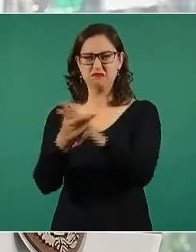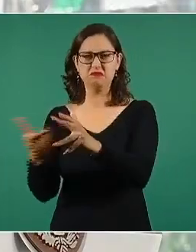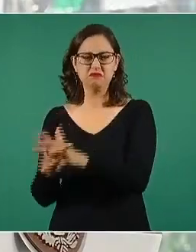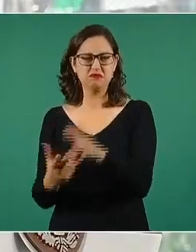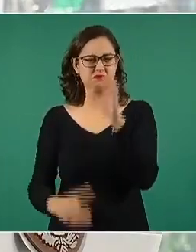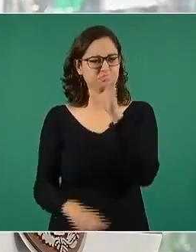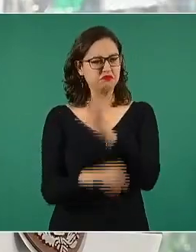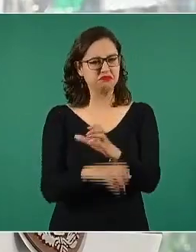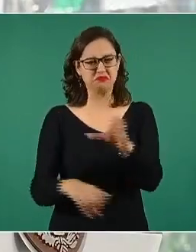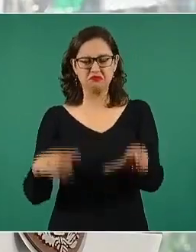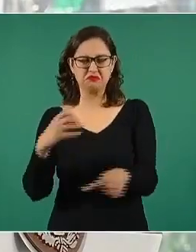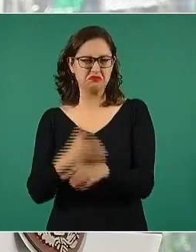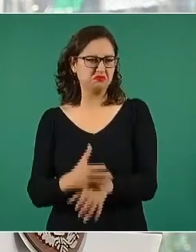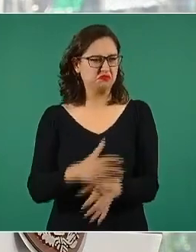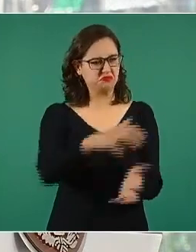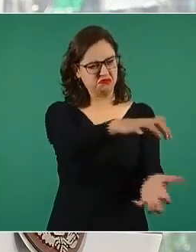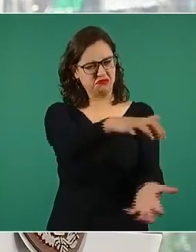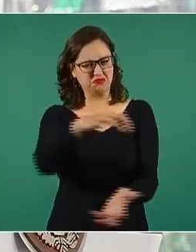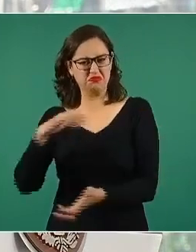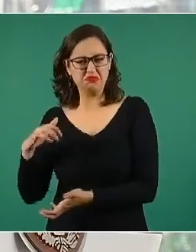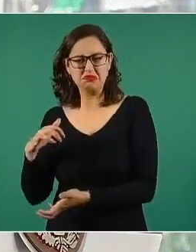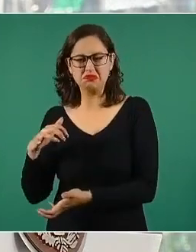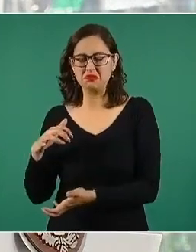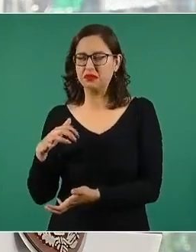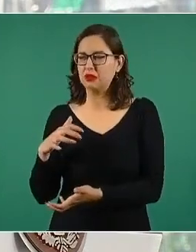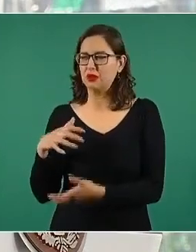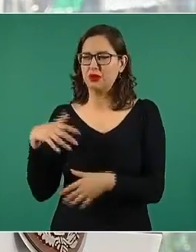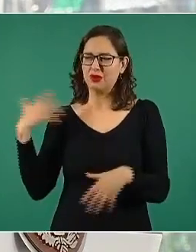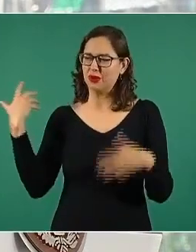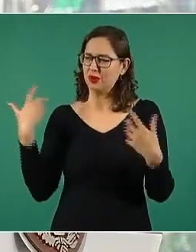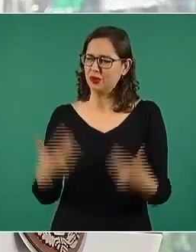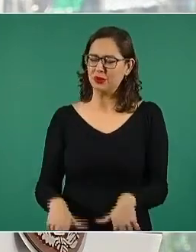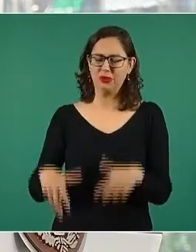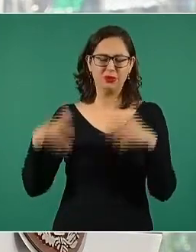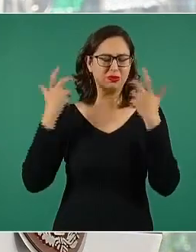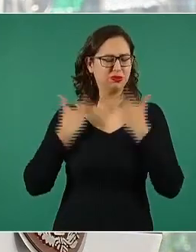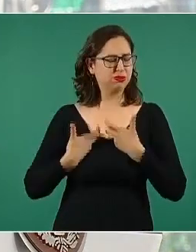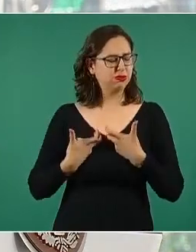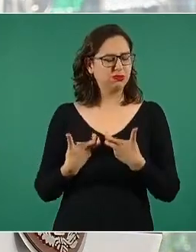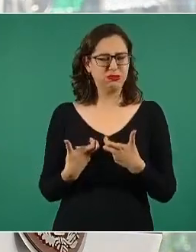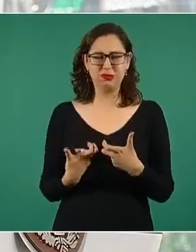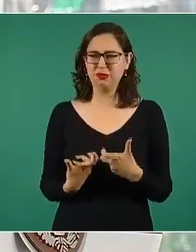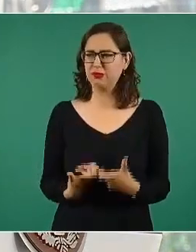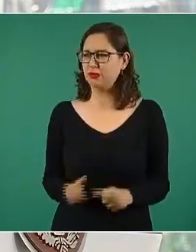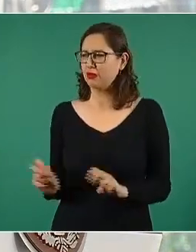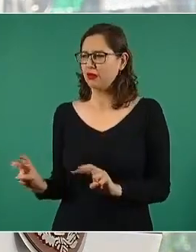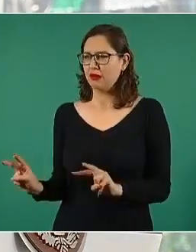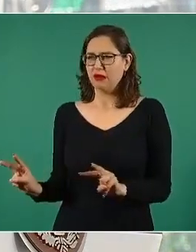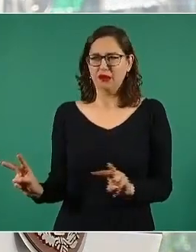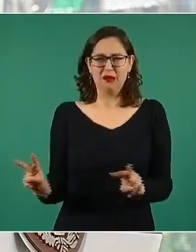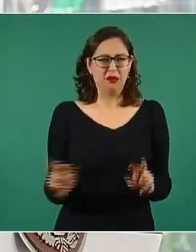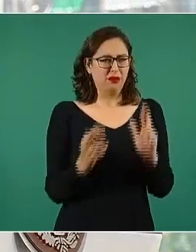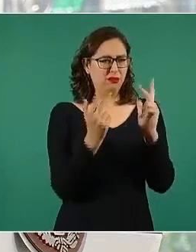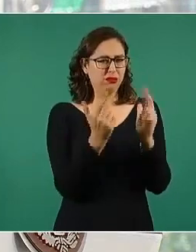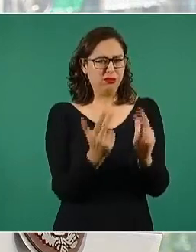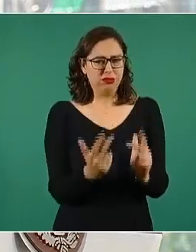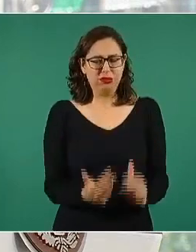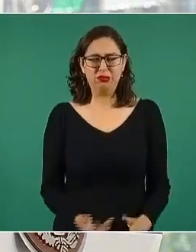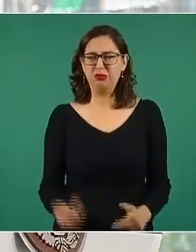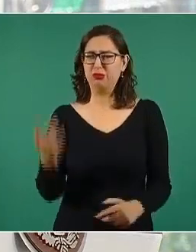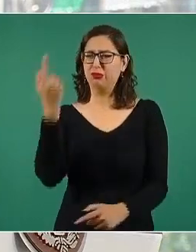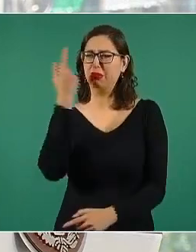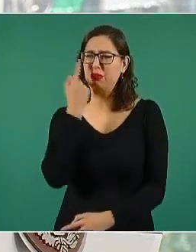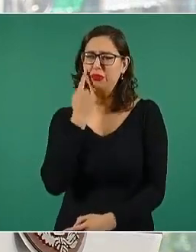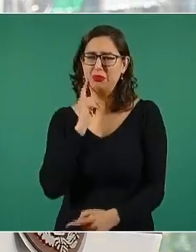Esta es la razón de tanto duelo, de tanta ruina, de tantas